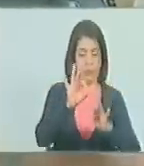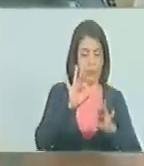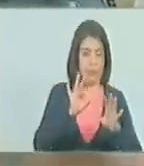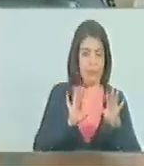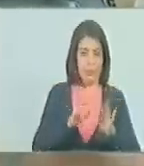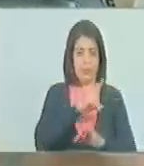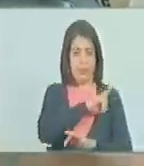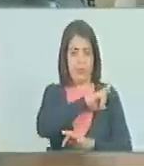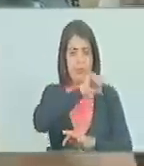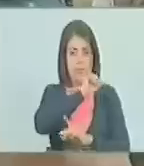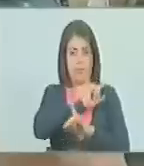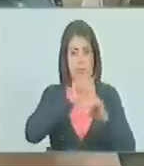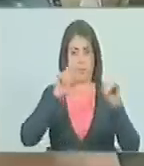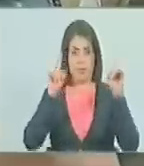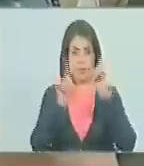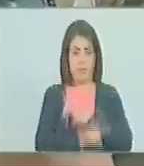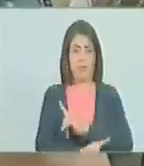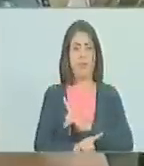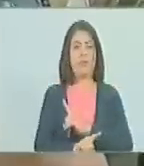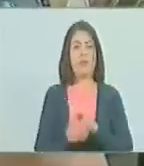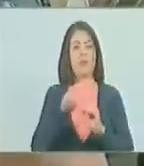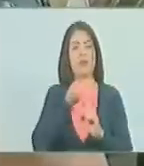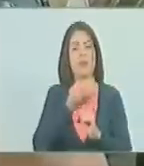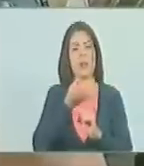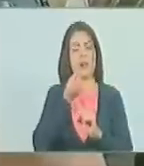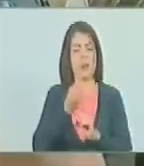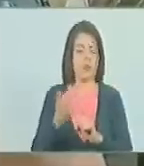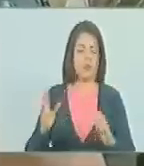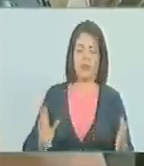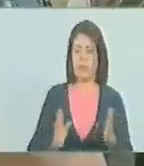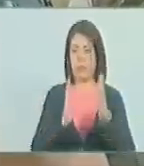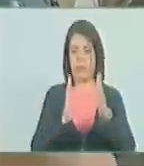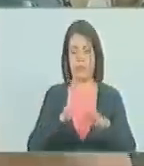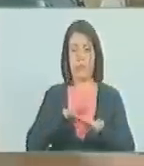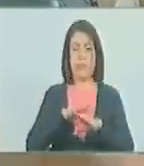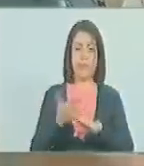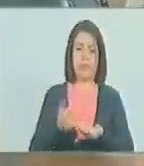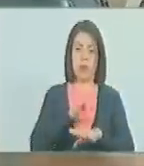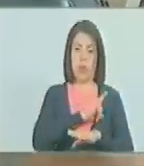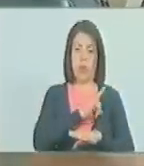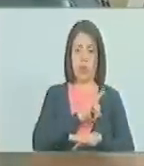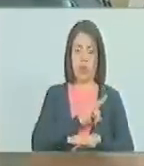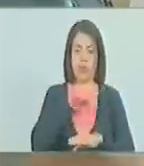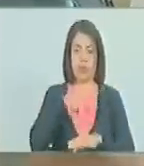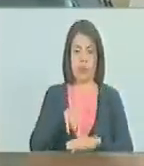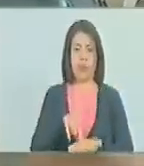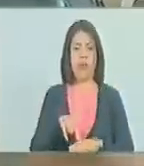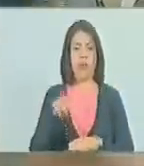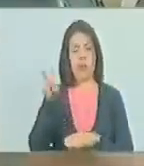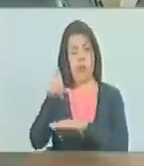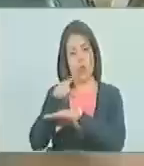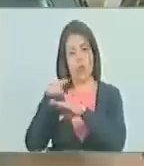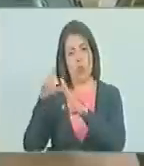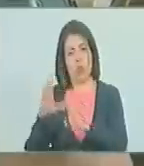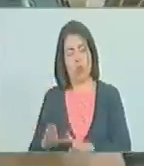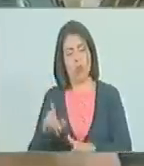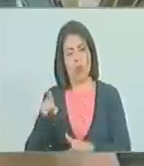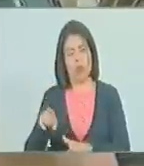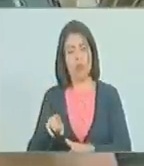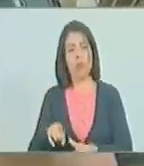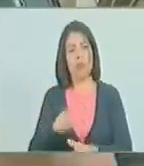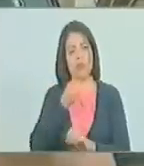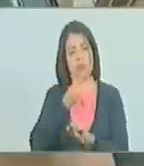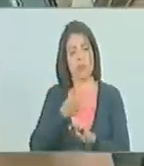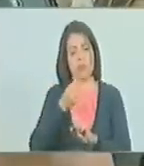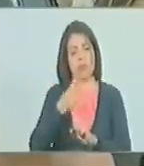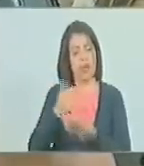rectorales sustituyeron el discurso de confrontación de la universidad con el Estado por el discurso